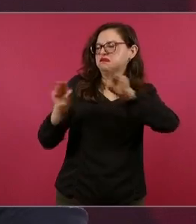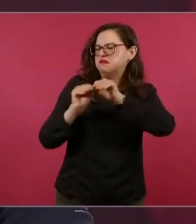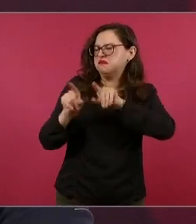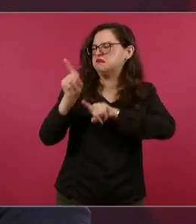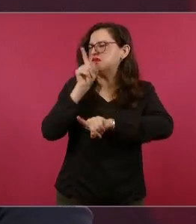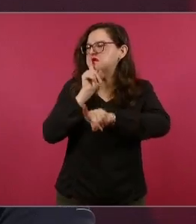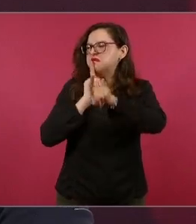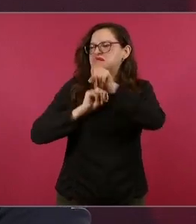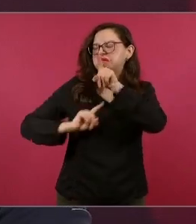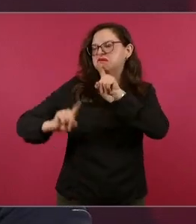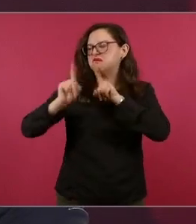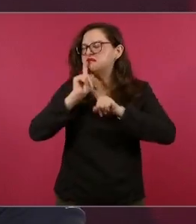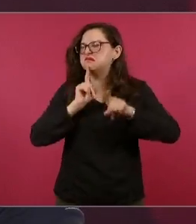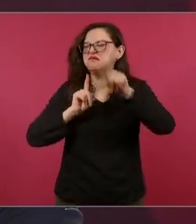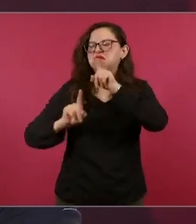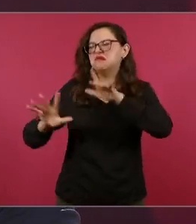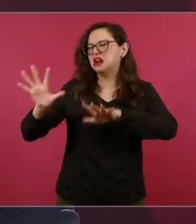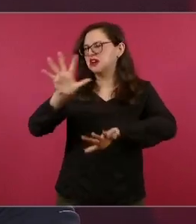para estar informando.